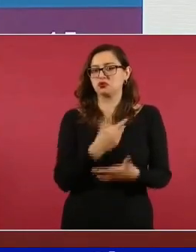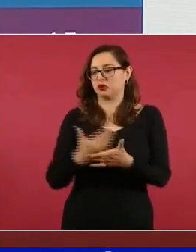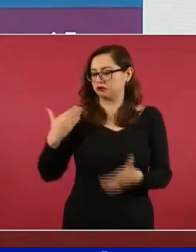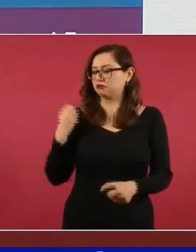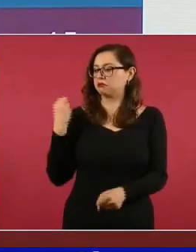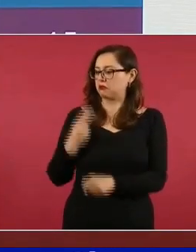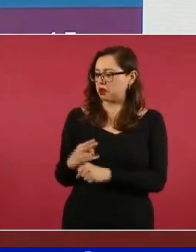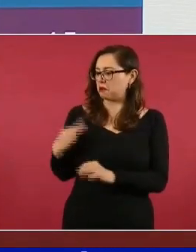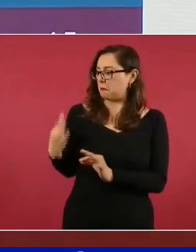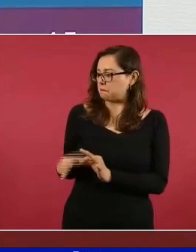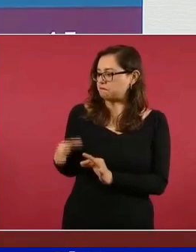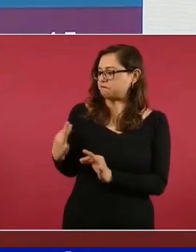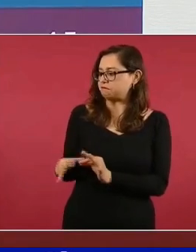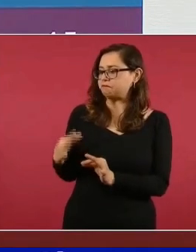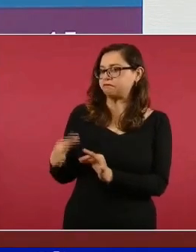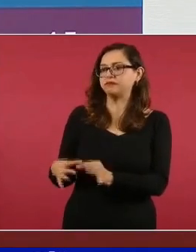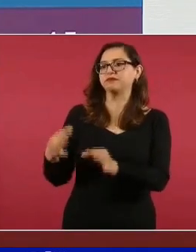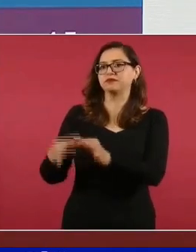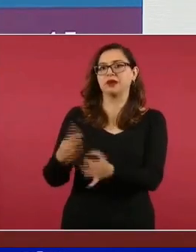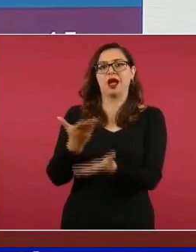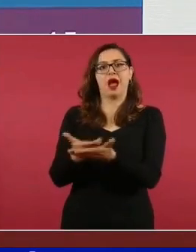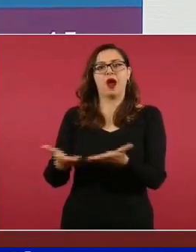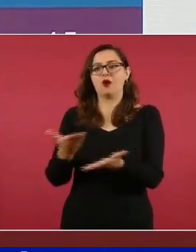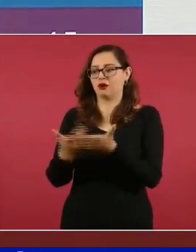tenemos más problemas porque